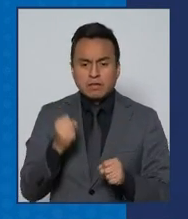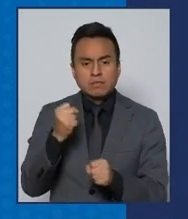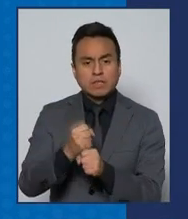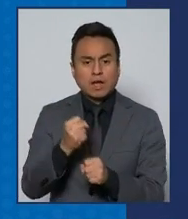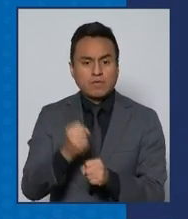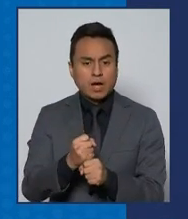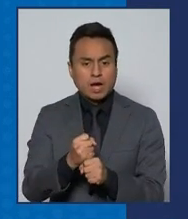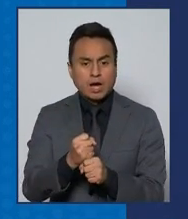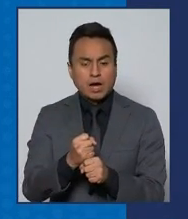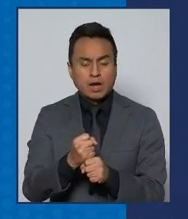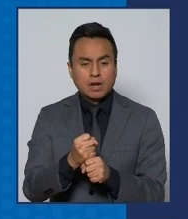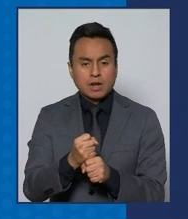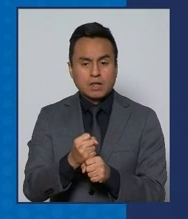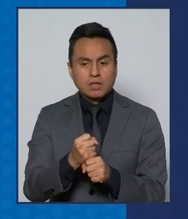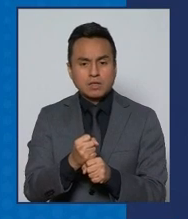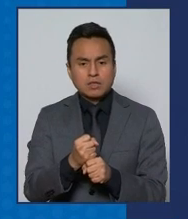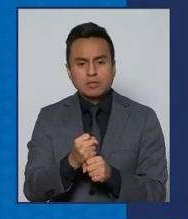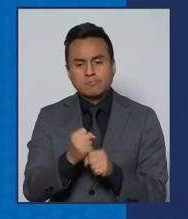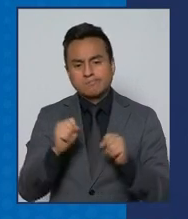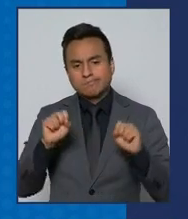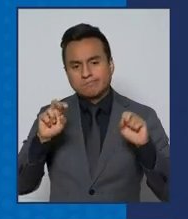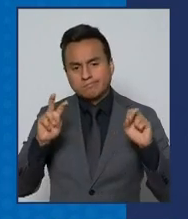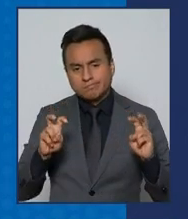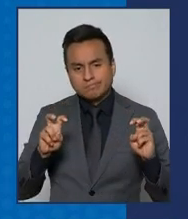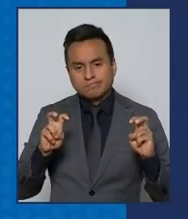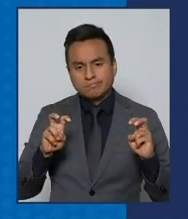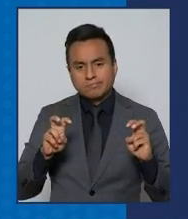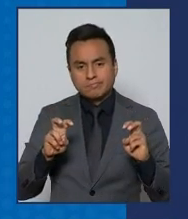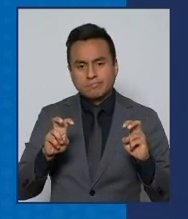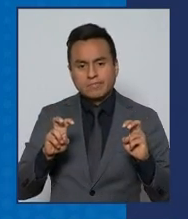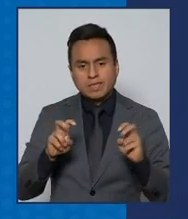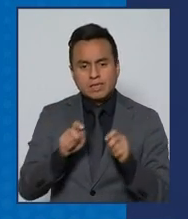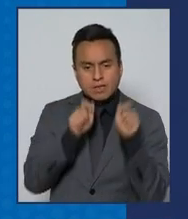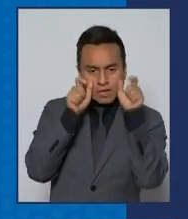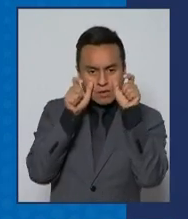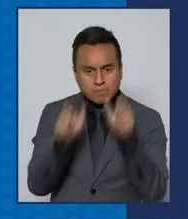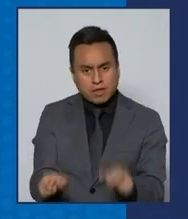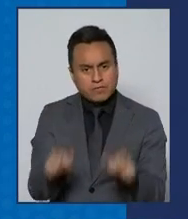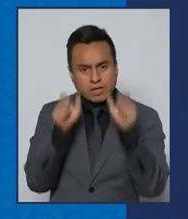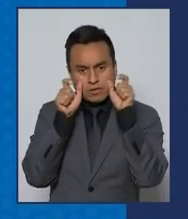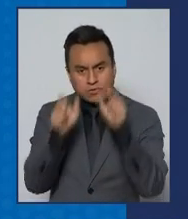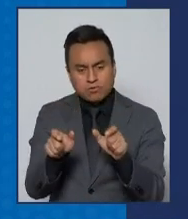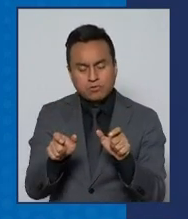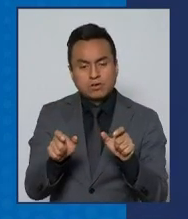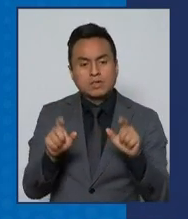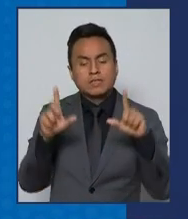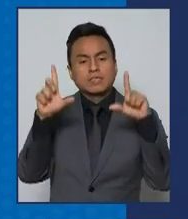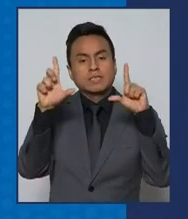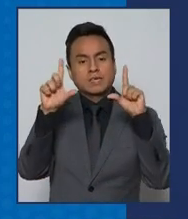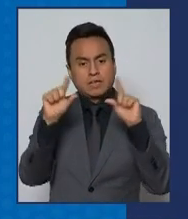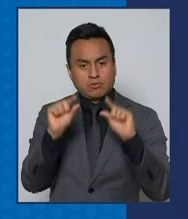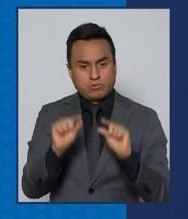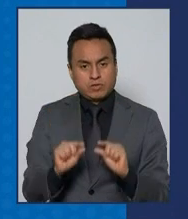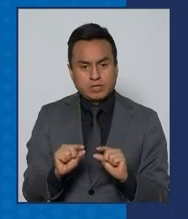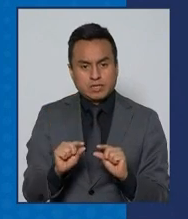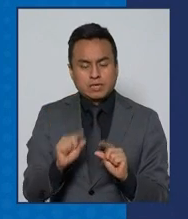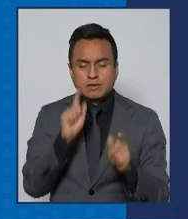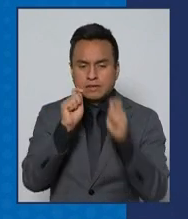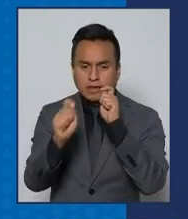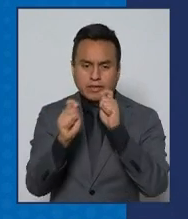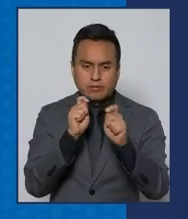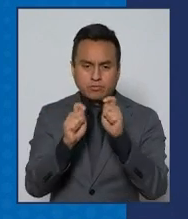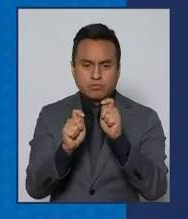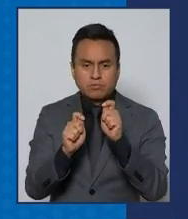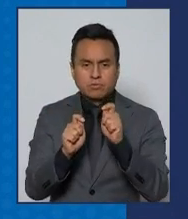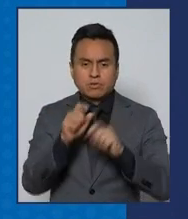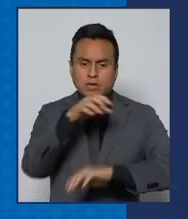trabajar y buscar de esta manera, con un aumento de la fiscalización, reducir el riesgo para